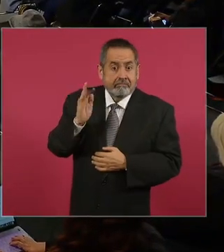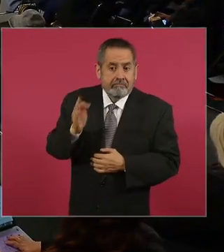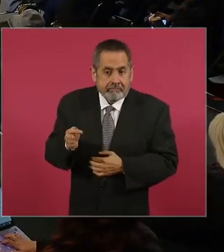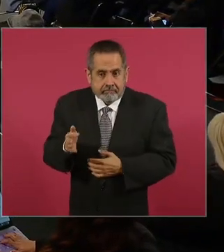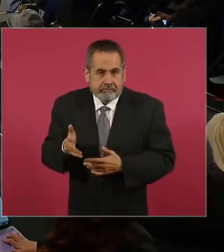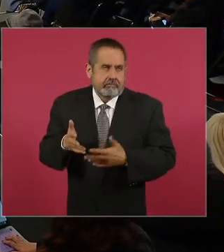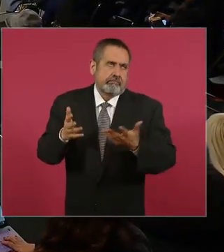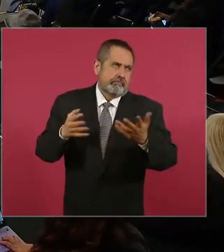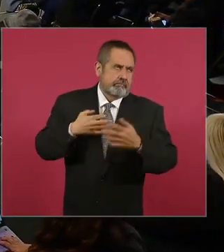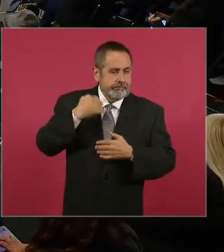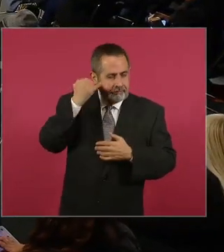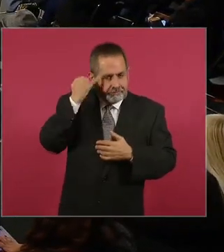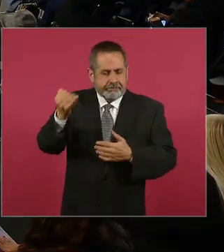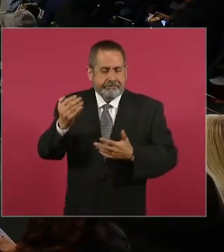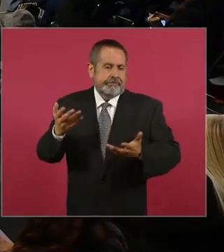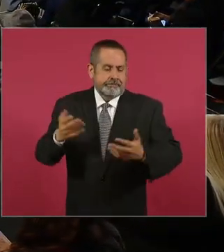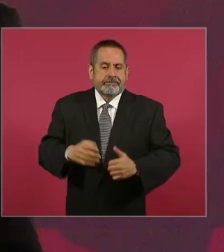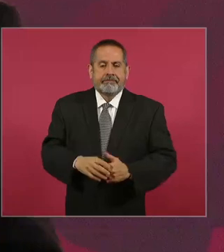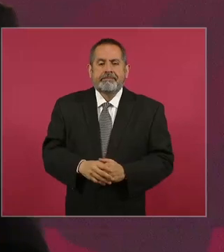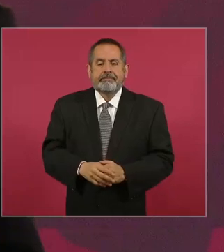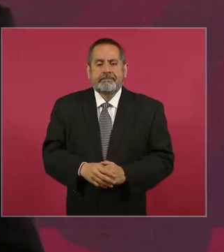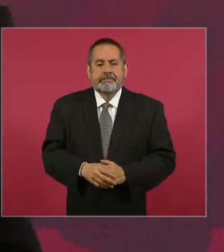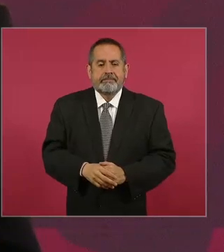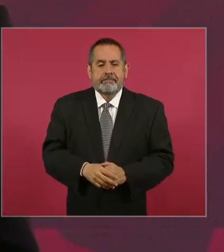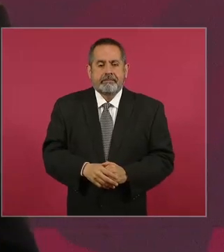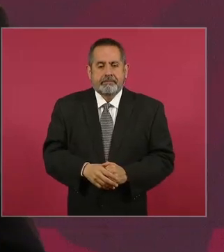pueden imaginar.